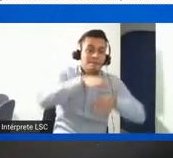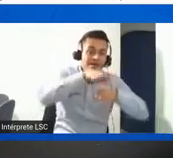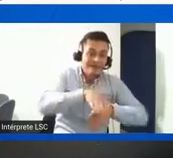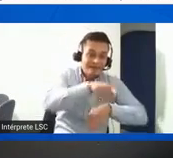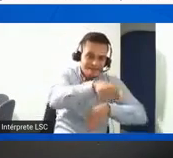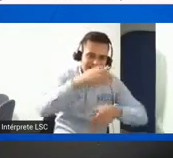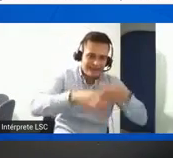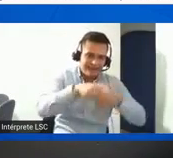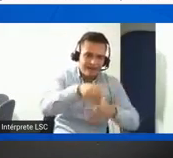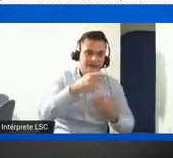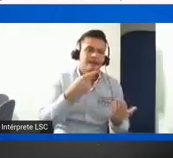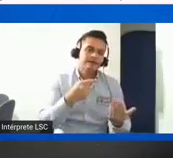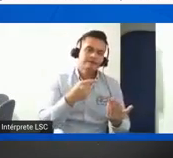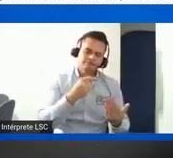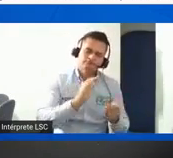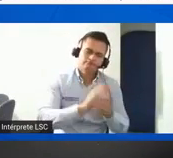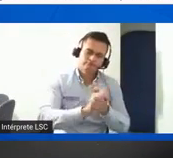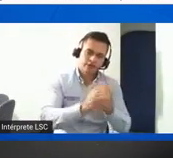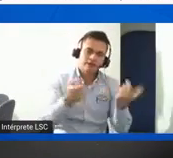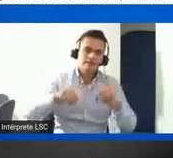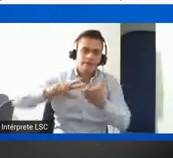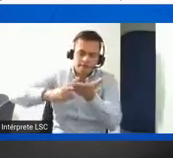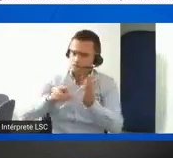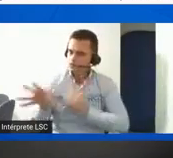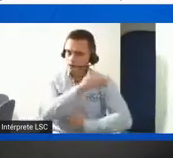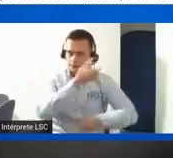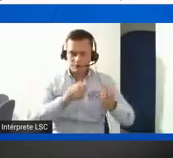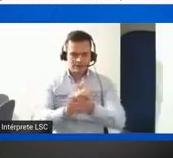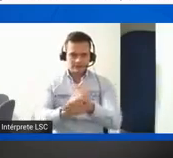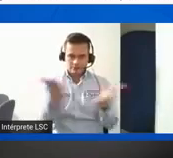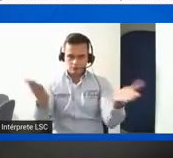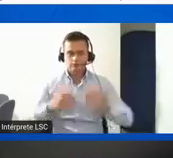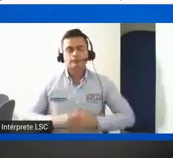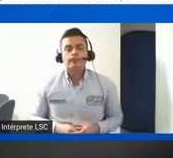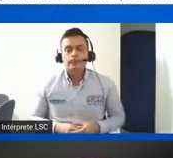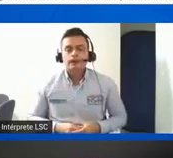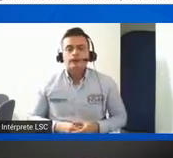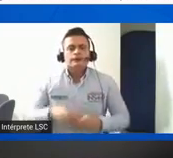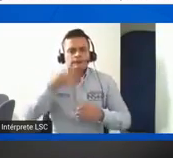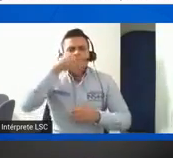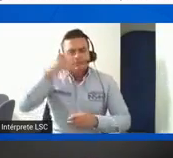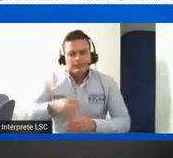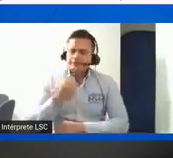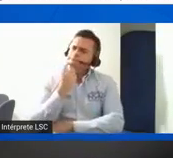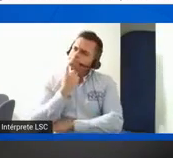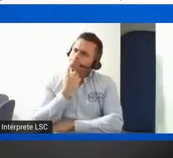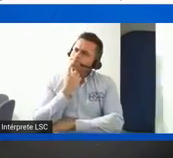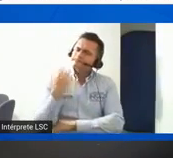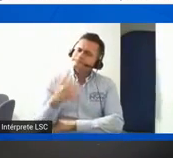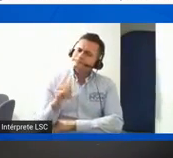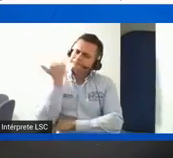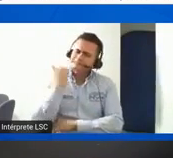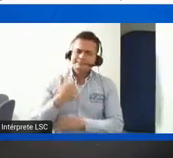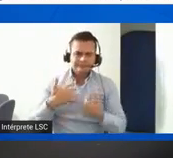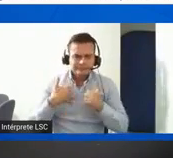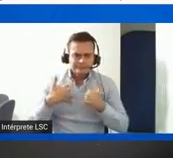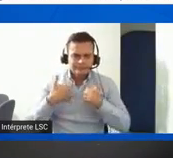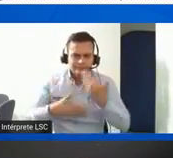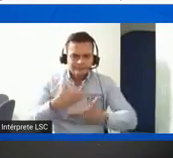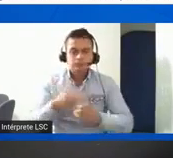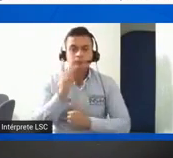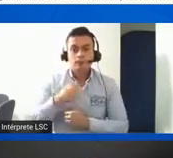muy especial, a los intérpretes y a todos. La verdad, yo creo que fue muy sufrido porque por algún motivo el secretario